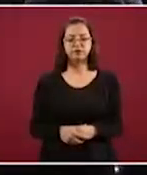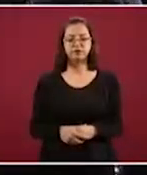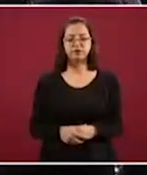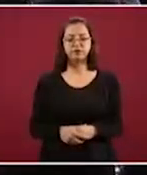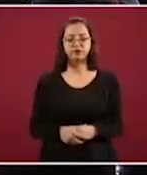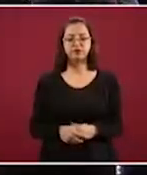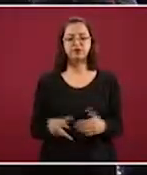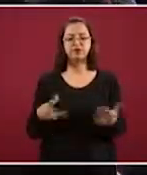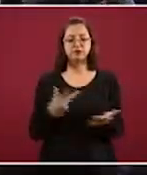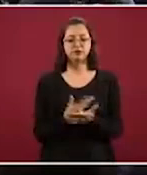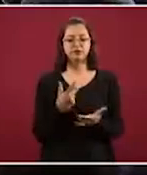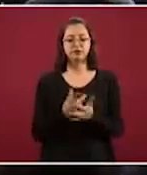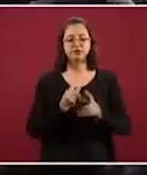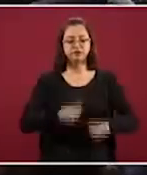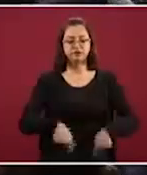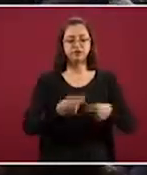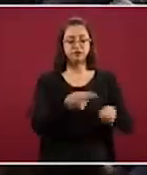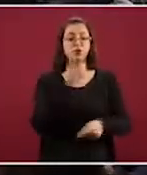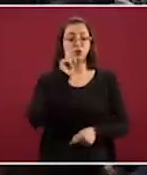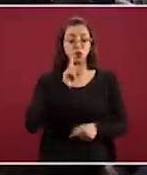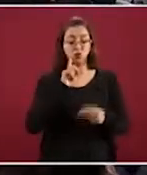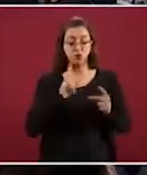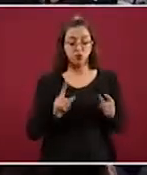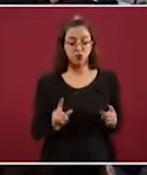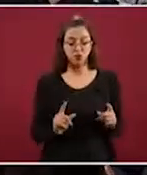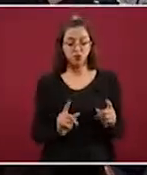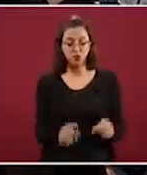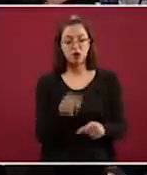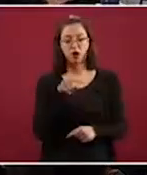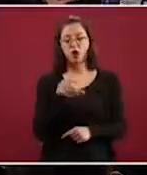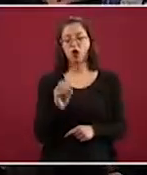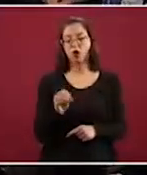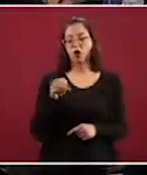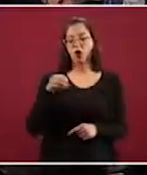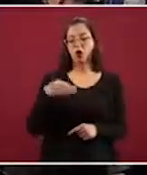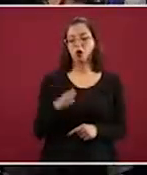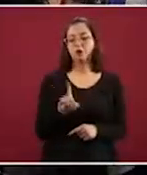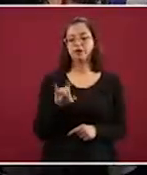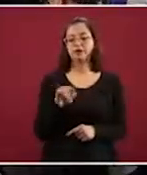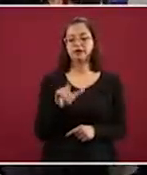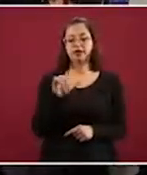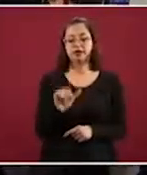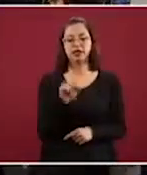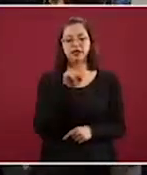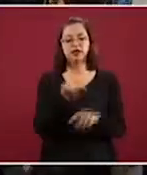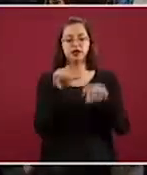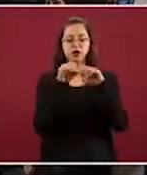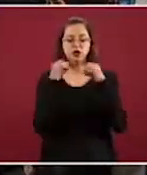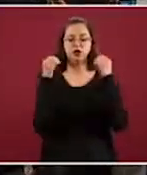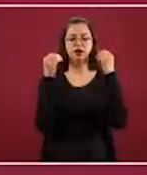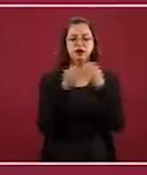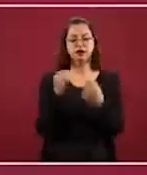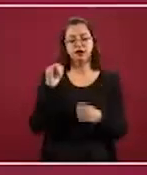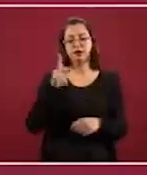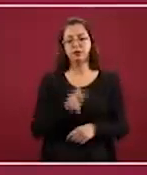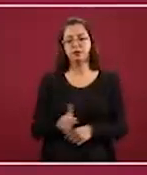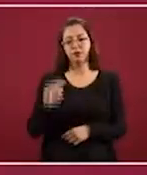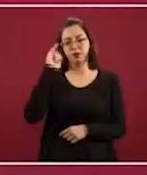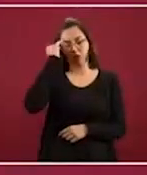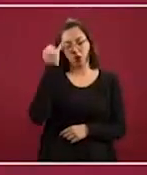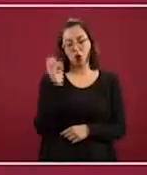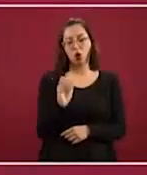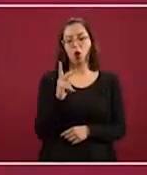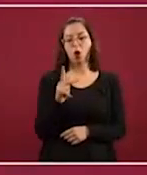al activista Optilia Eugenio Manuel, integrante de la Organización del Pueblo Indígena,